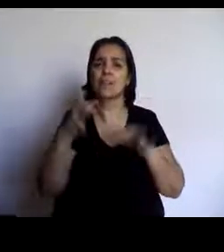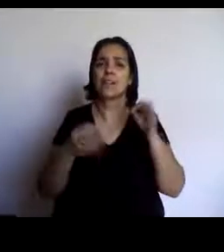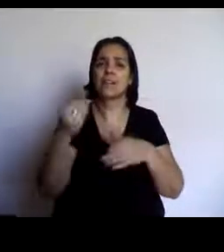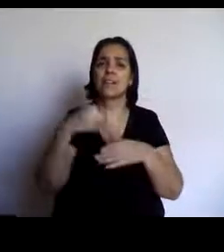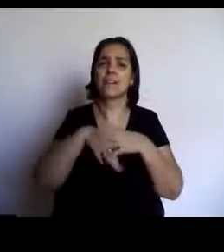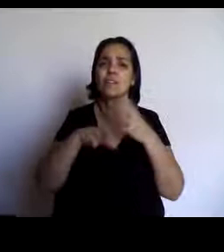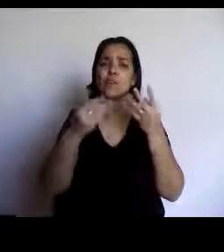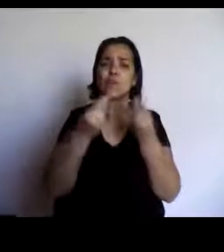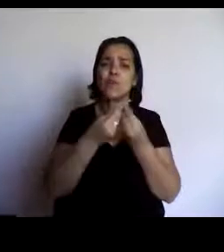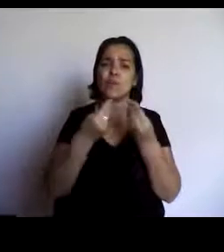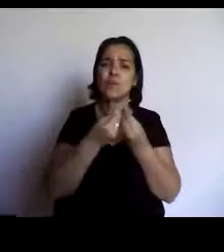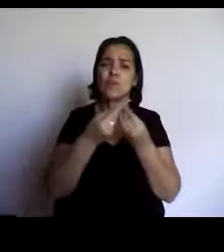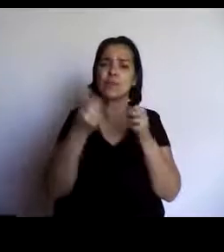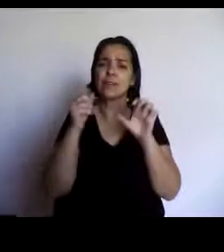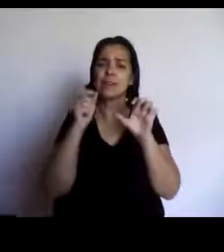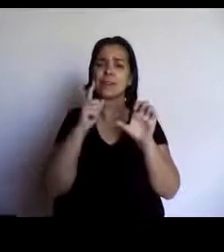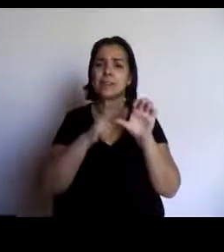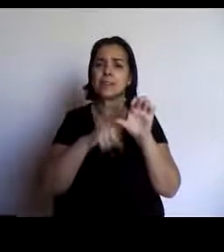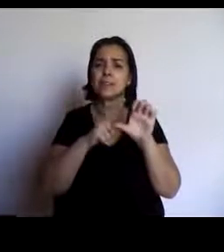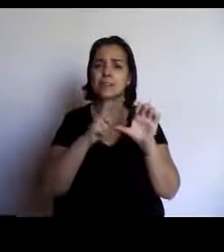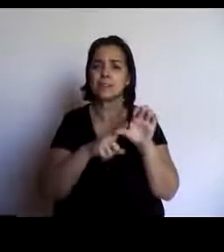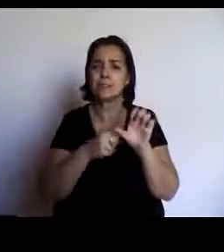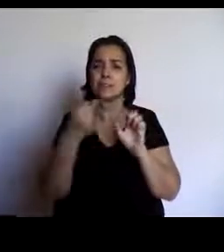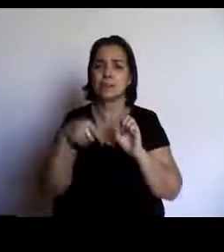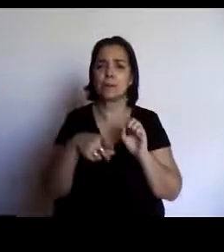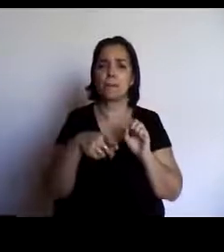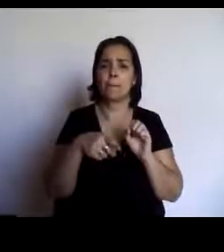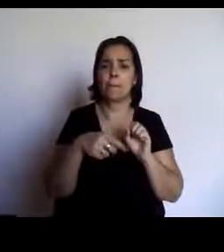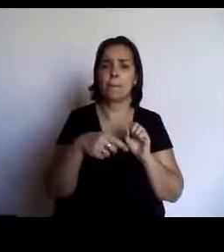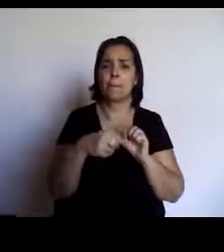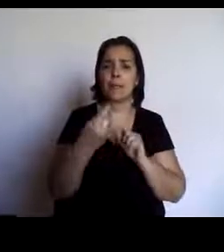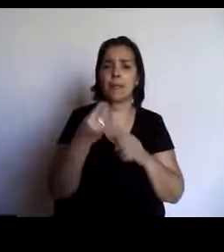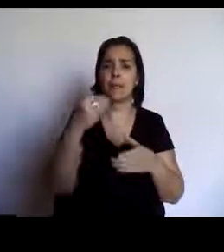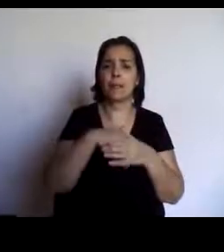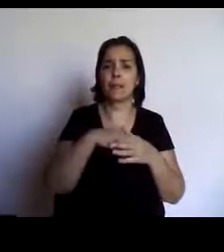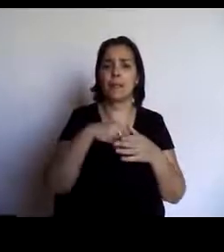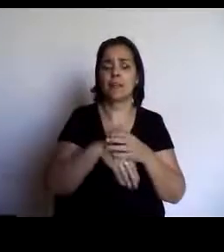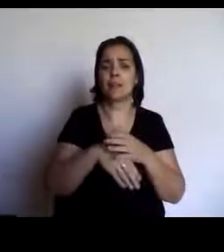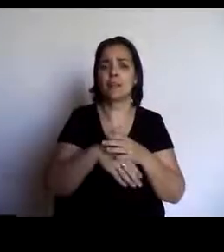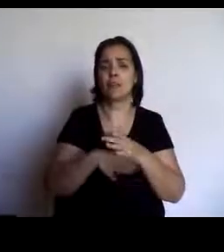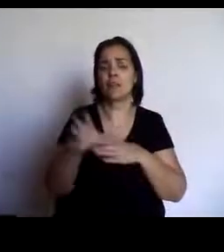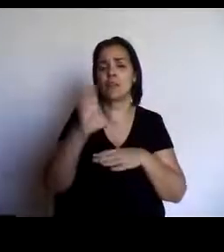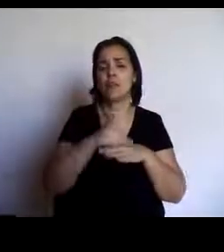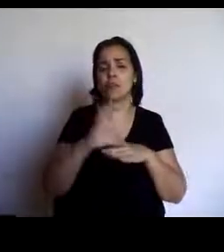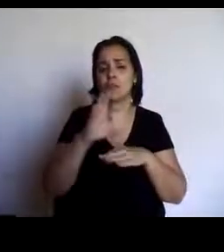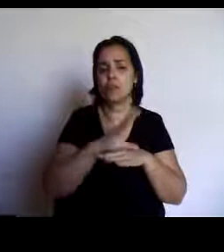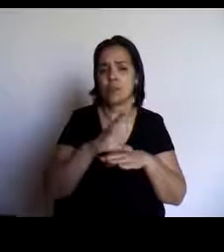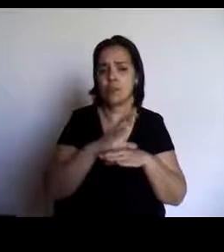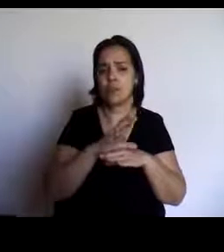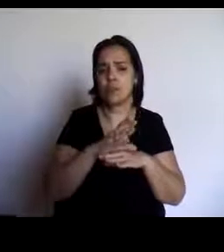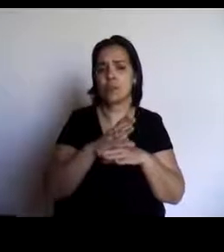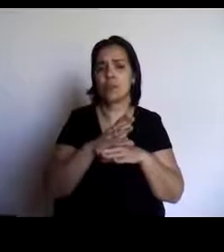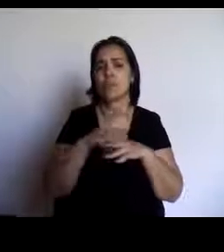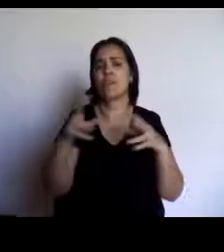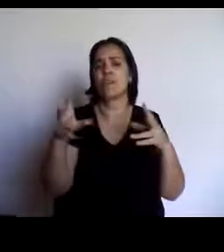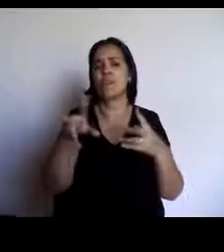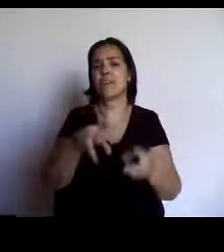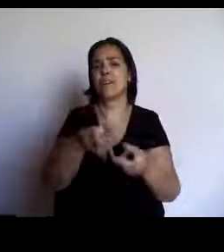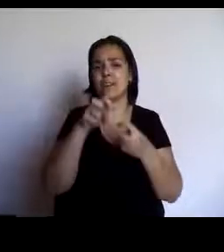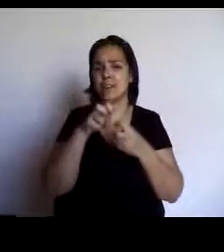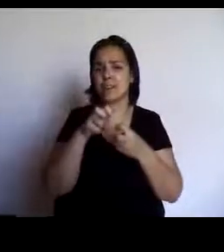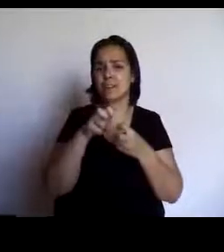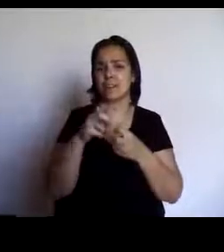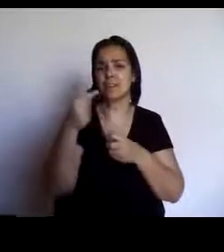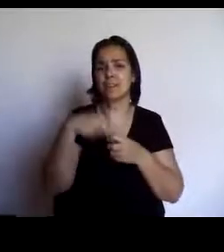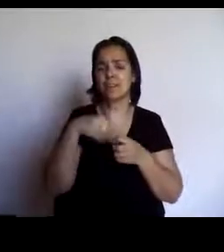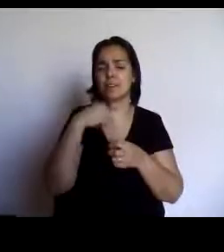Ha ocupado diversos puestos en la Consejería de Hacienda y Administración Pública, como la Jefatura de Sección de la Oficina